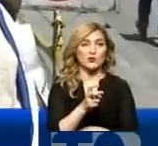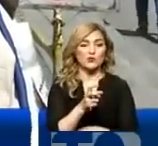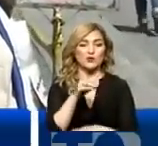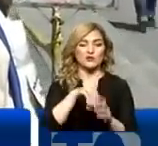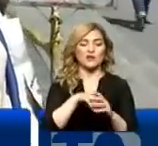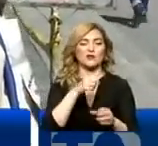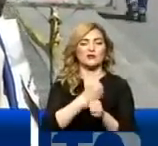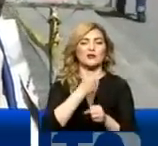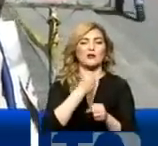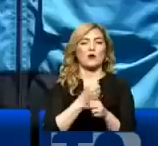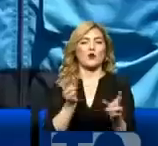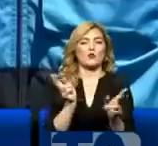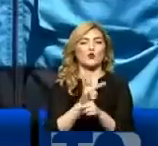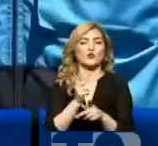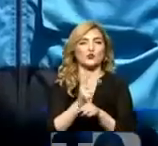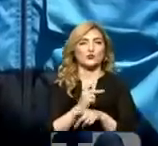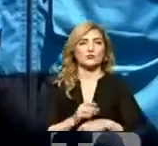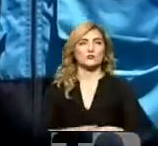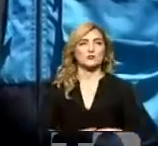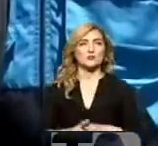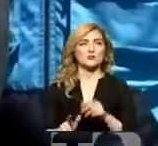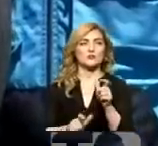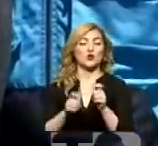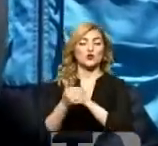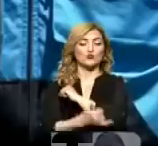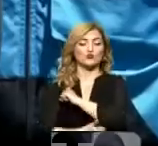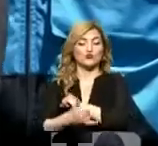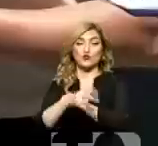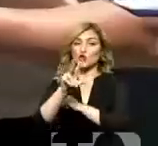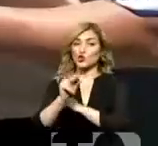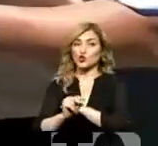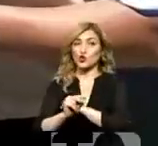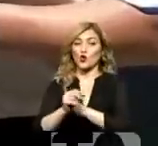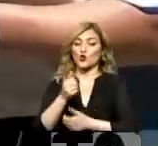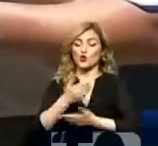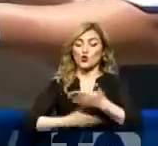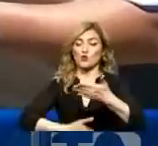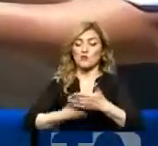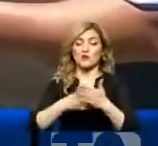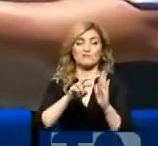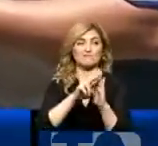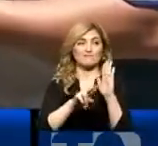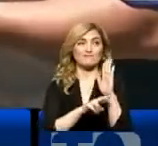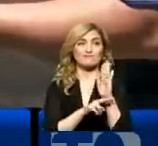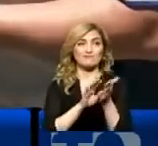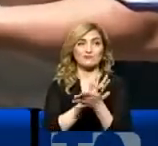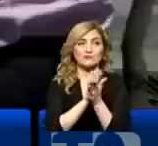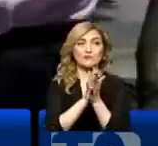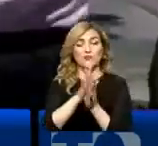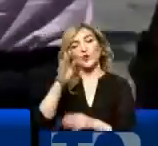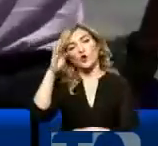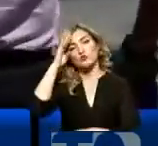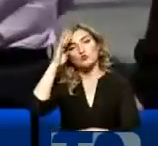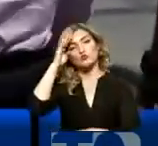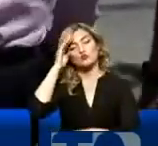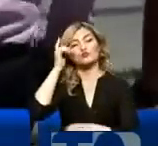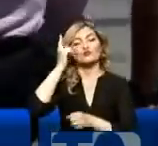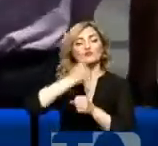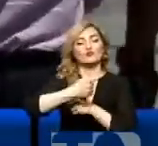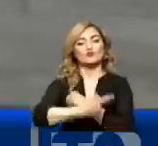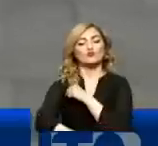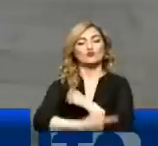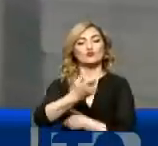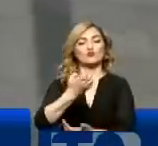encuentran comercializando productos. A los ciudadanos extranjeros que no cuenten con sus documentos en regla, los uniformados les emiten una